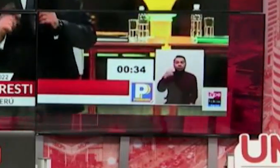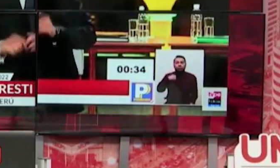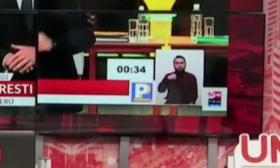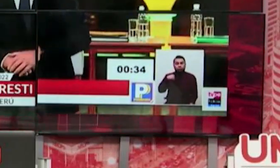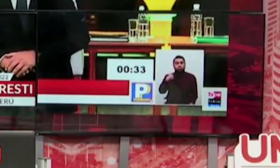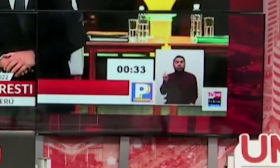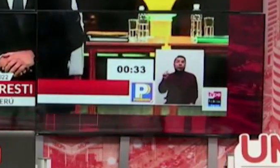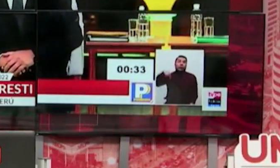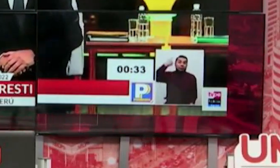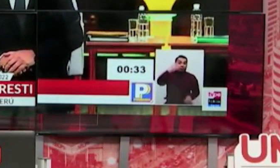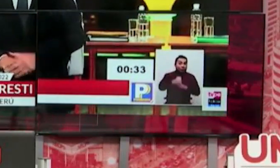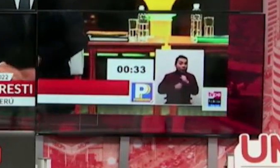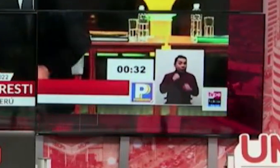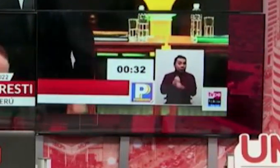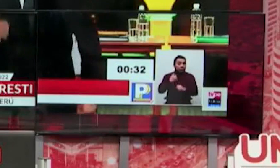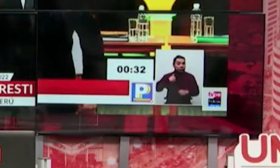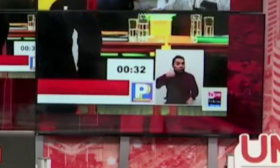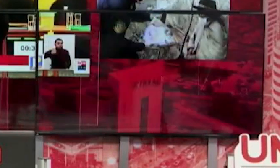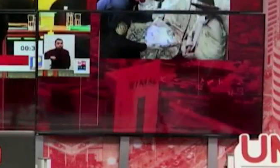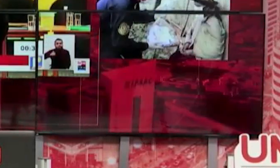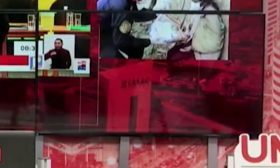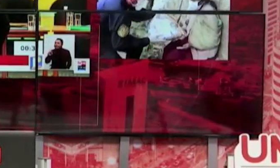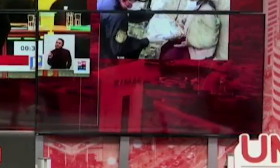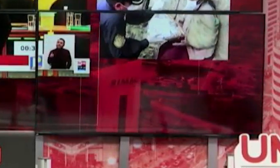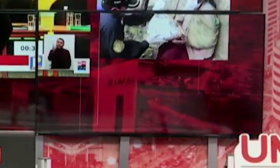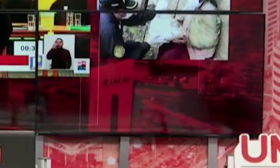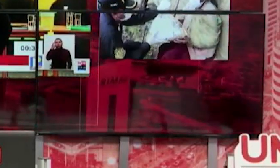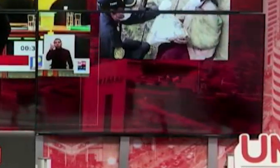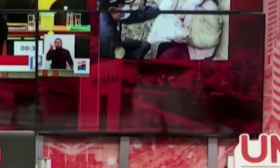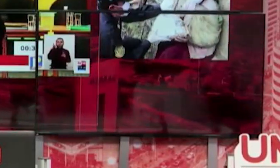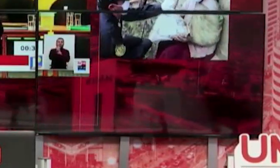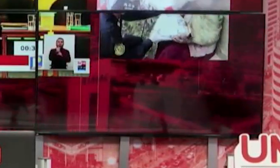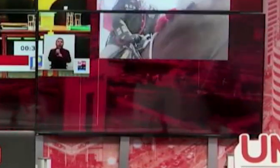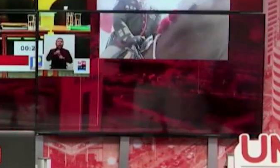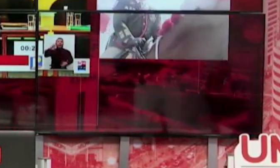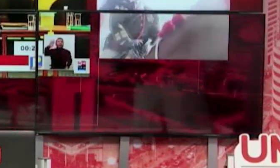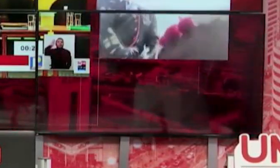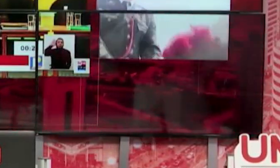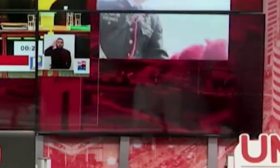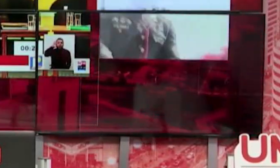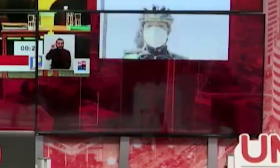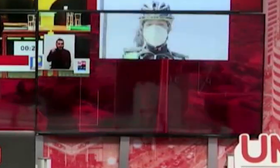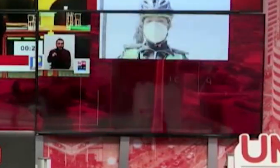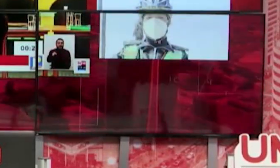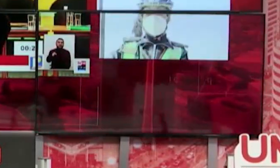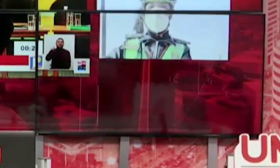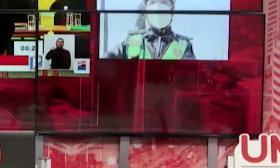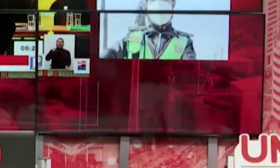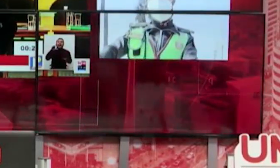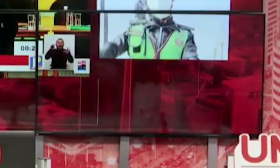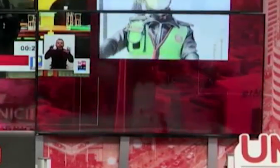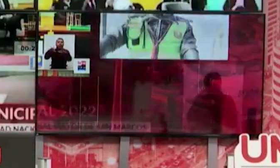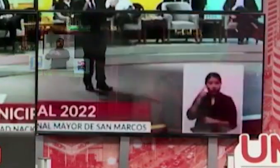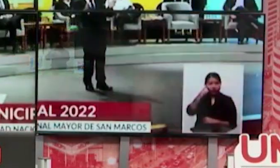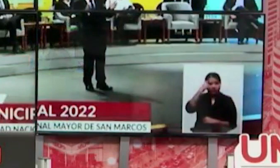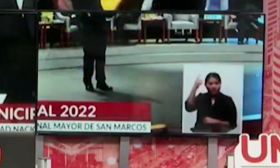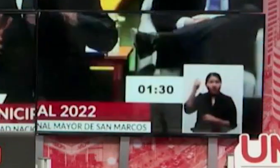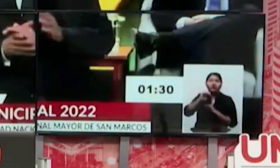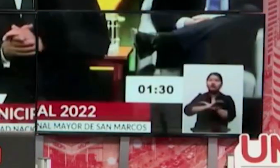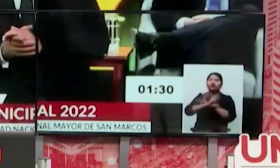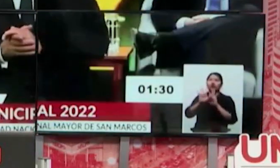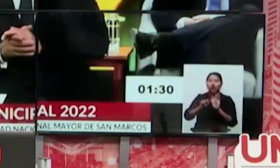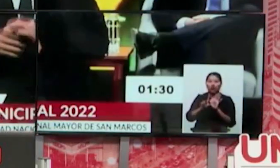hecho entrevistas, yo le he hecho entrevistas a él también. Entonces, ahí estuvo mal Urresti. Perdió los papeles. Perdió la sangre